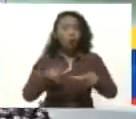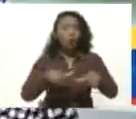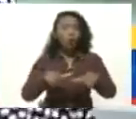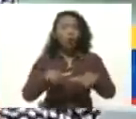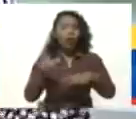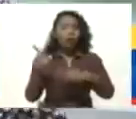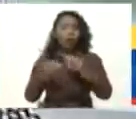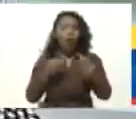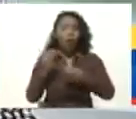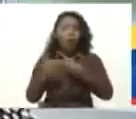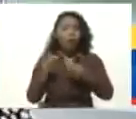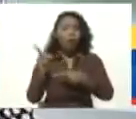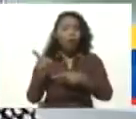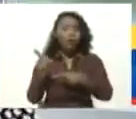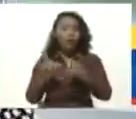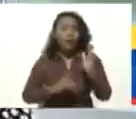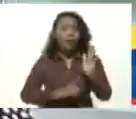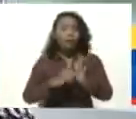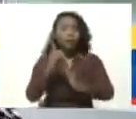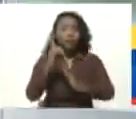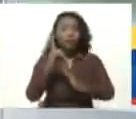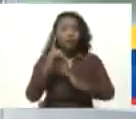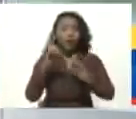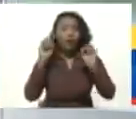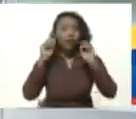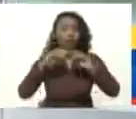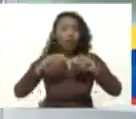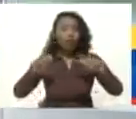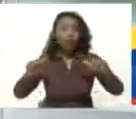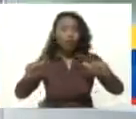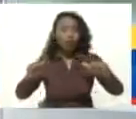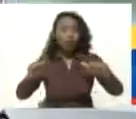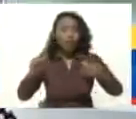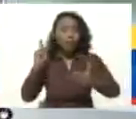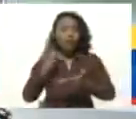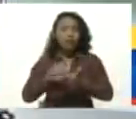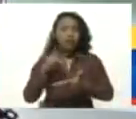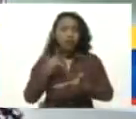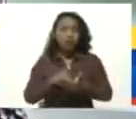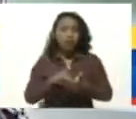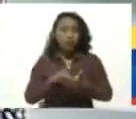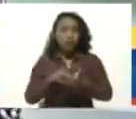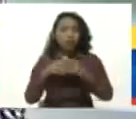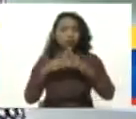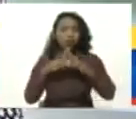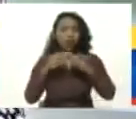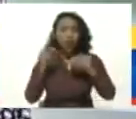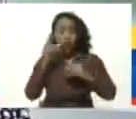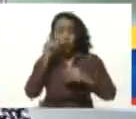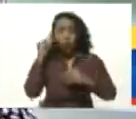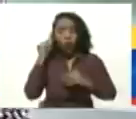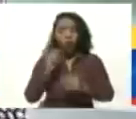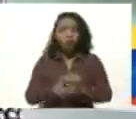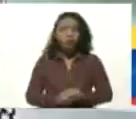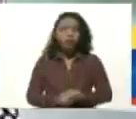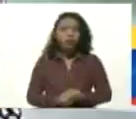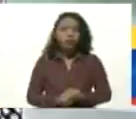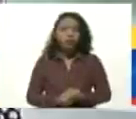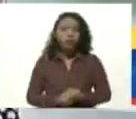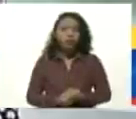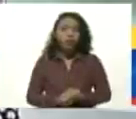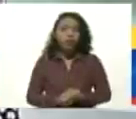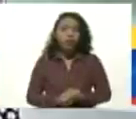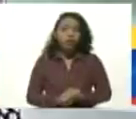que se desarrolla en el territorio con la participación de todos y de todas. Pero aquí